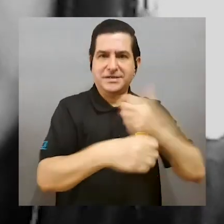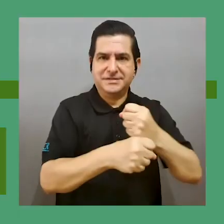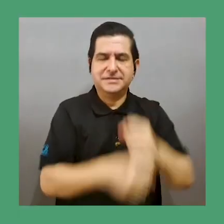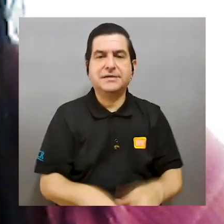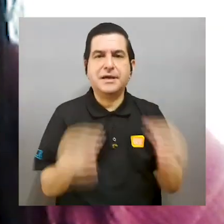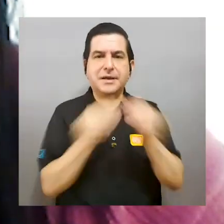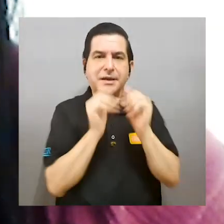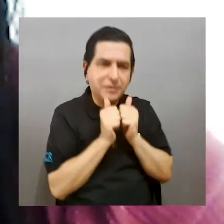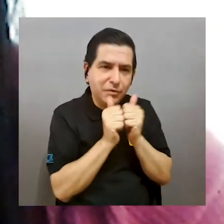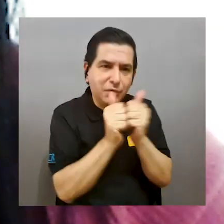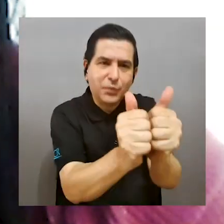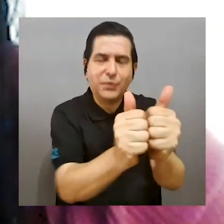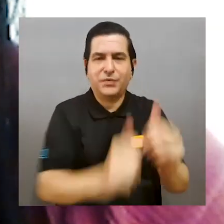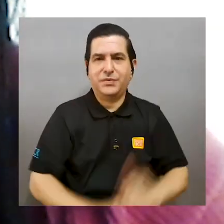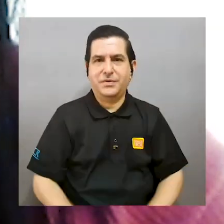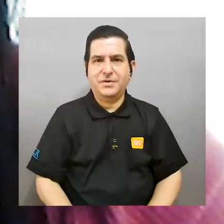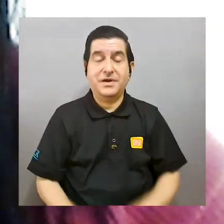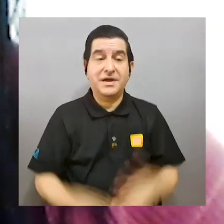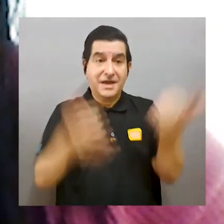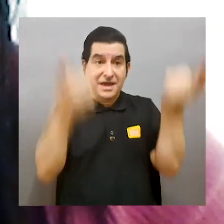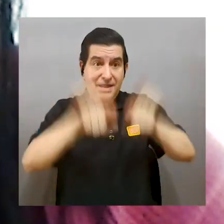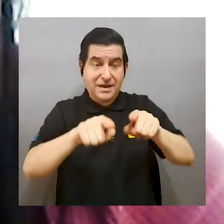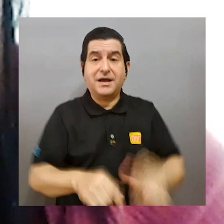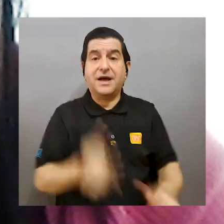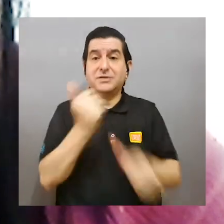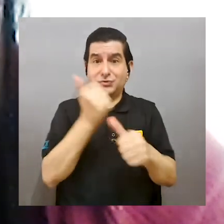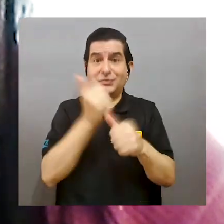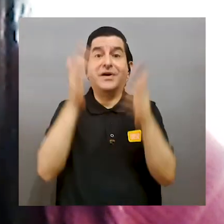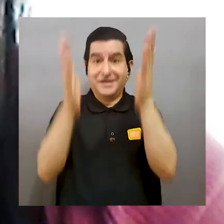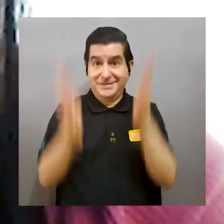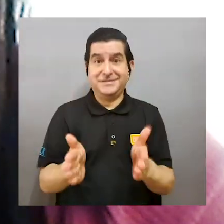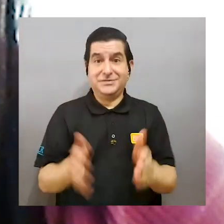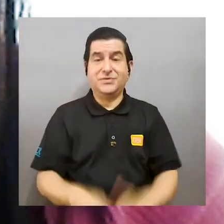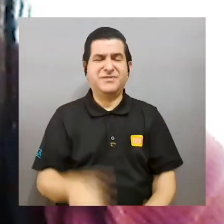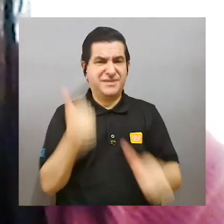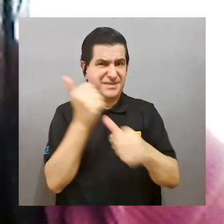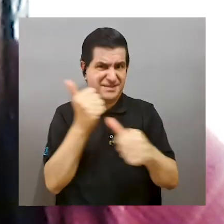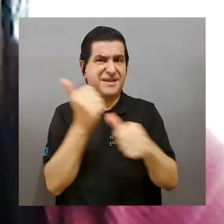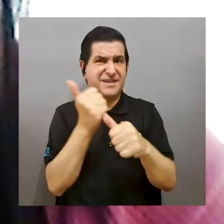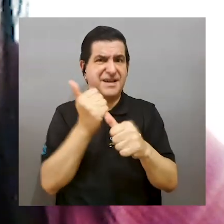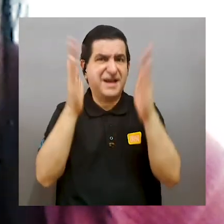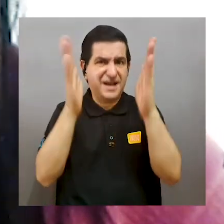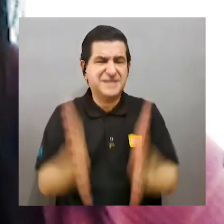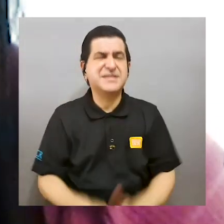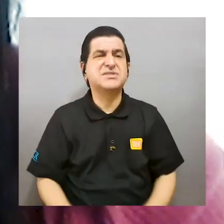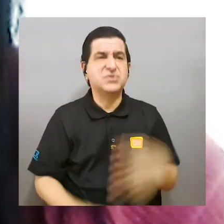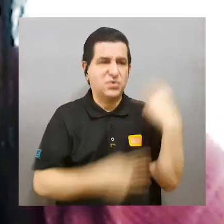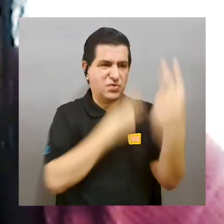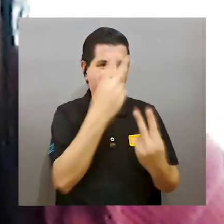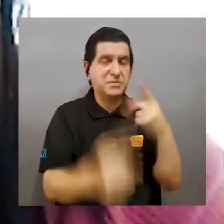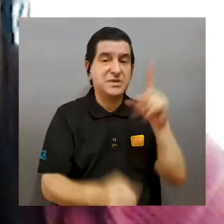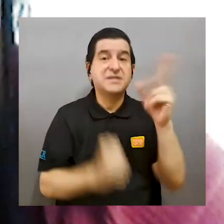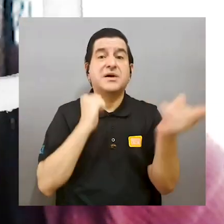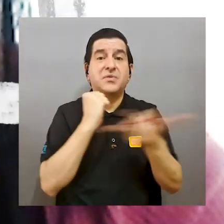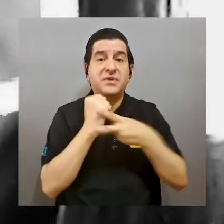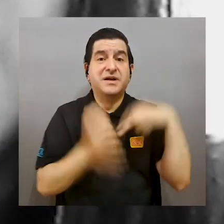docente, quizás más acompañamiento, en este caso de los asesores, ¿verdad? Porque los asesores nos visitan una vez al año, ¿verdad? Yo